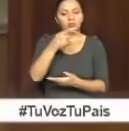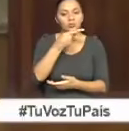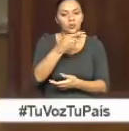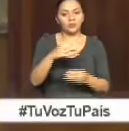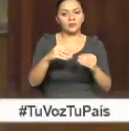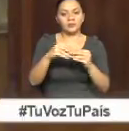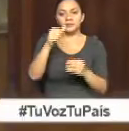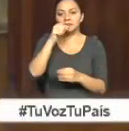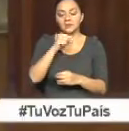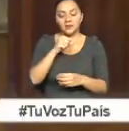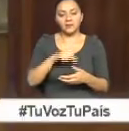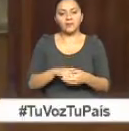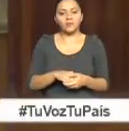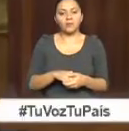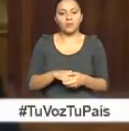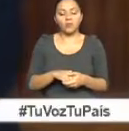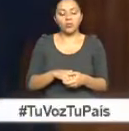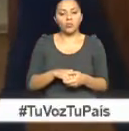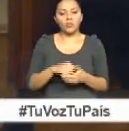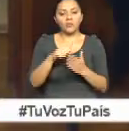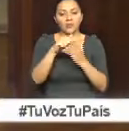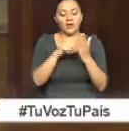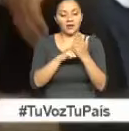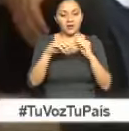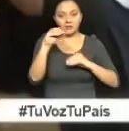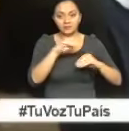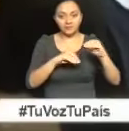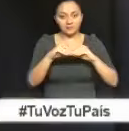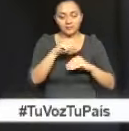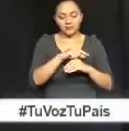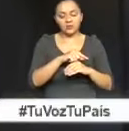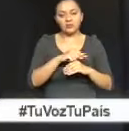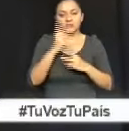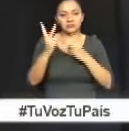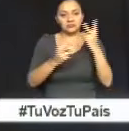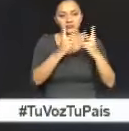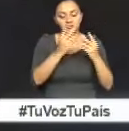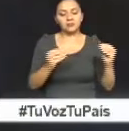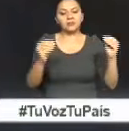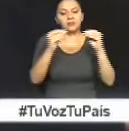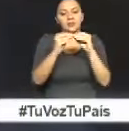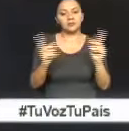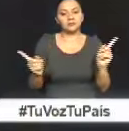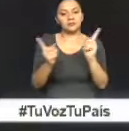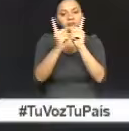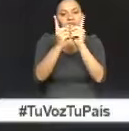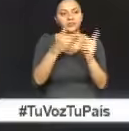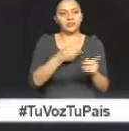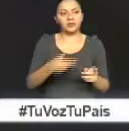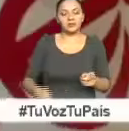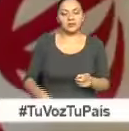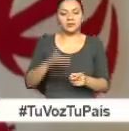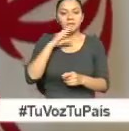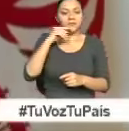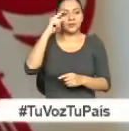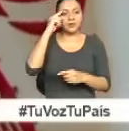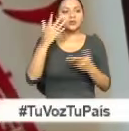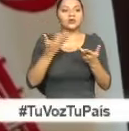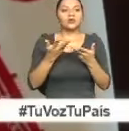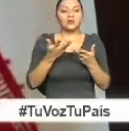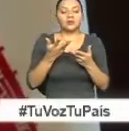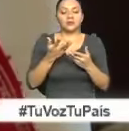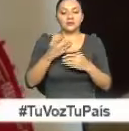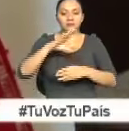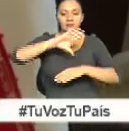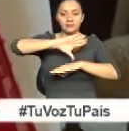y privado. La agenda de Javad Zarif incluyó además un encuentro con el presidente Rafael Correa, sostenido en el Palacio de